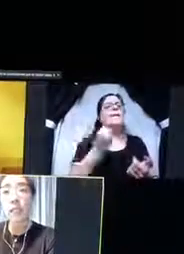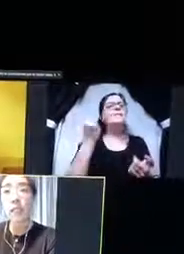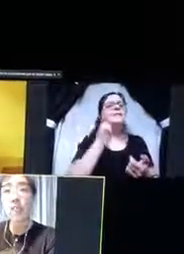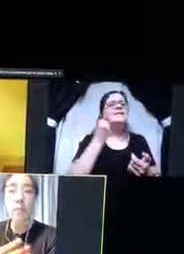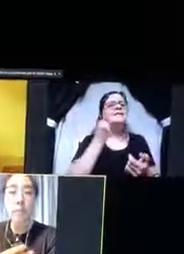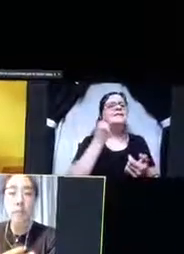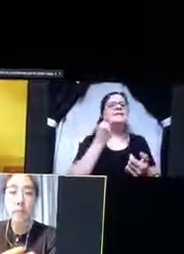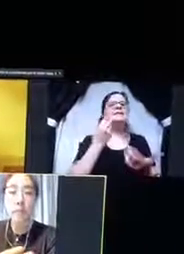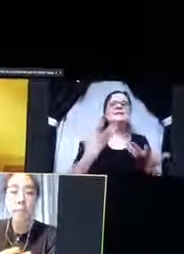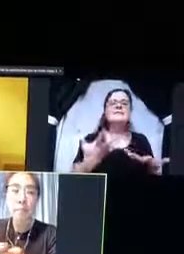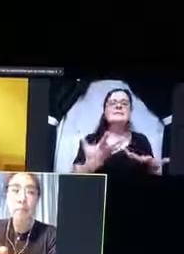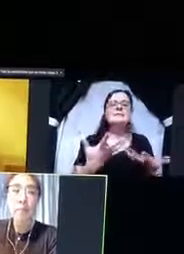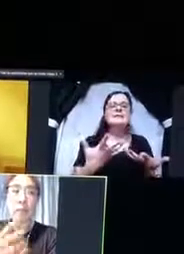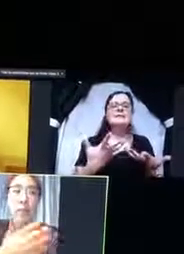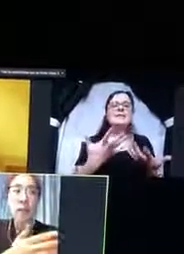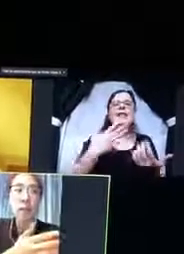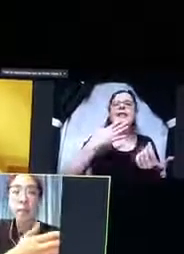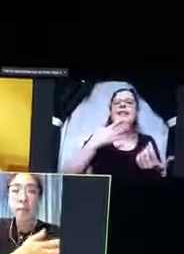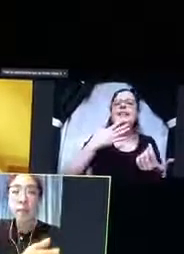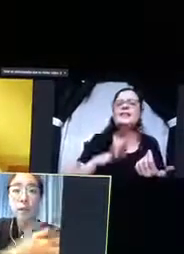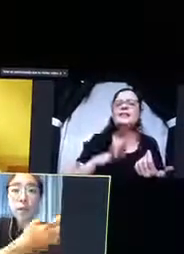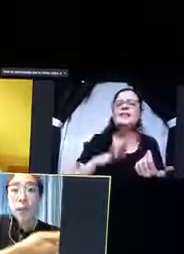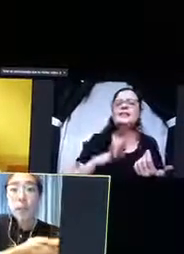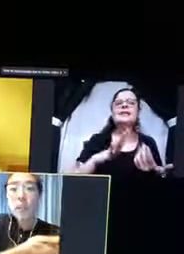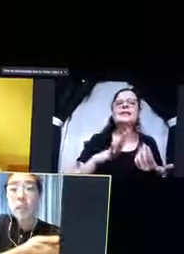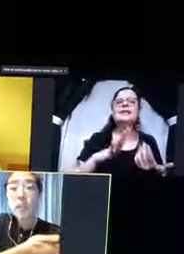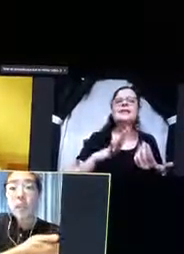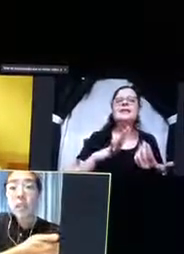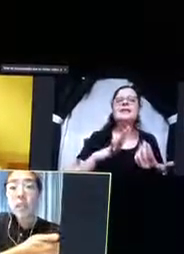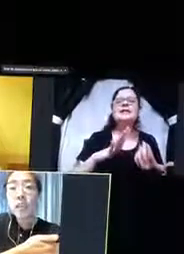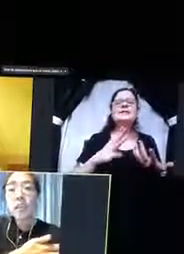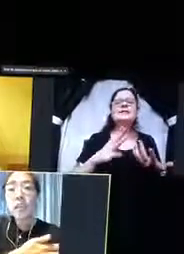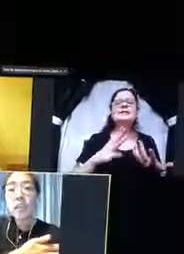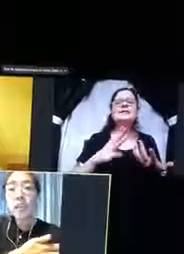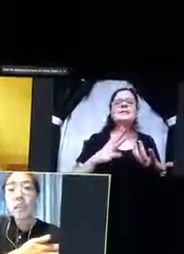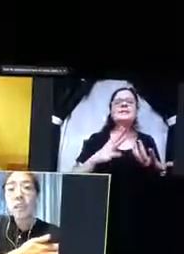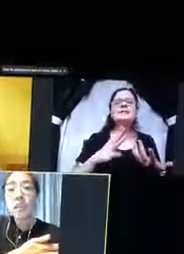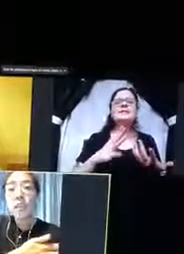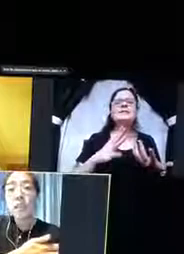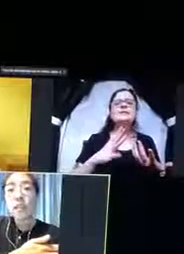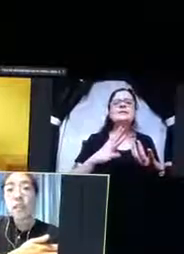importante. Y esto es lo que pasa que también, por ejemplo, Melody,